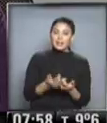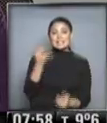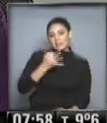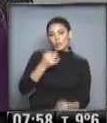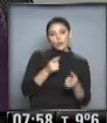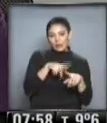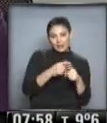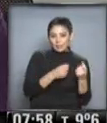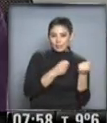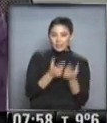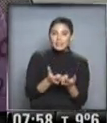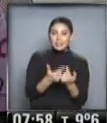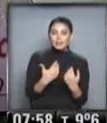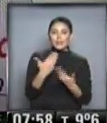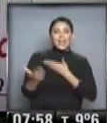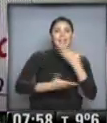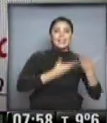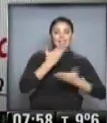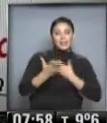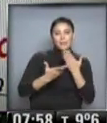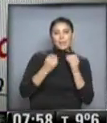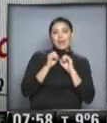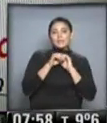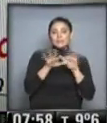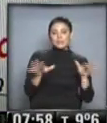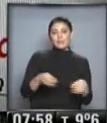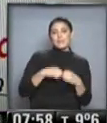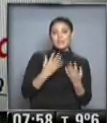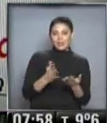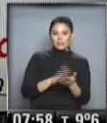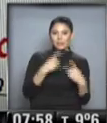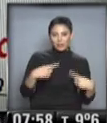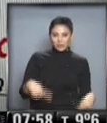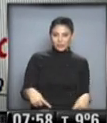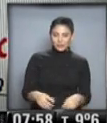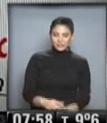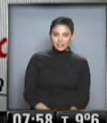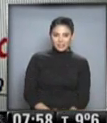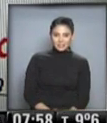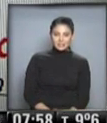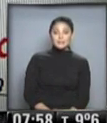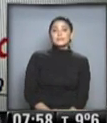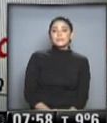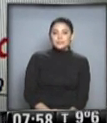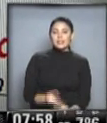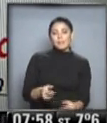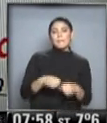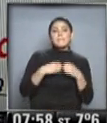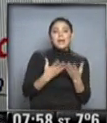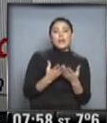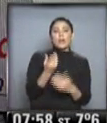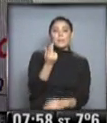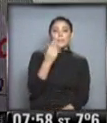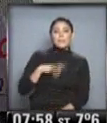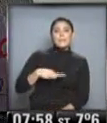dará herramientas para hacer un intercambio más fluido de materiales y bueno, para mejorar la calidad de